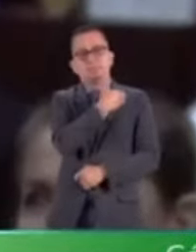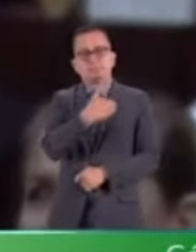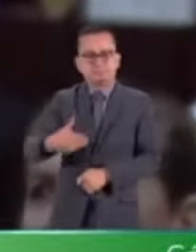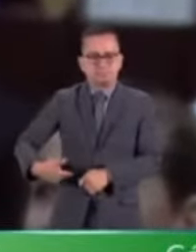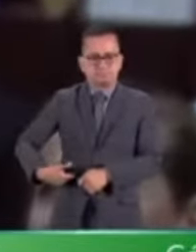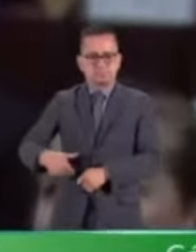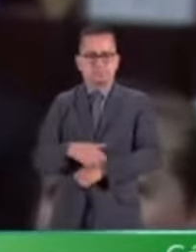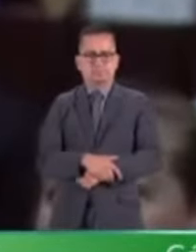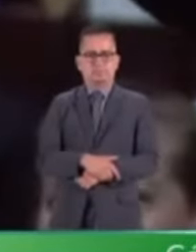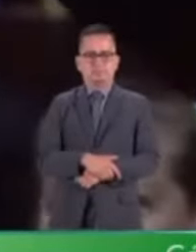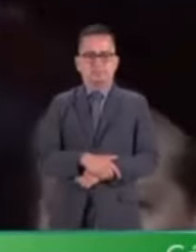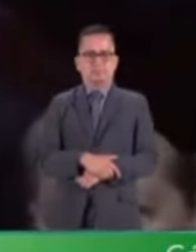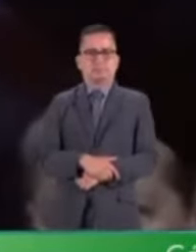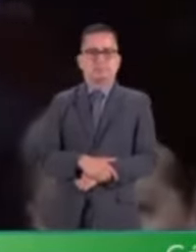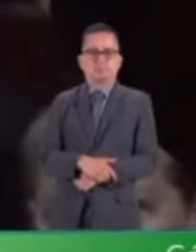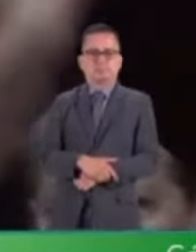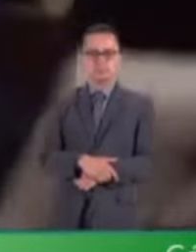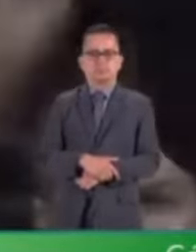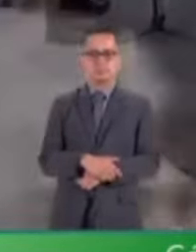presidente!